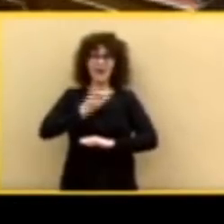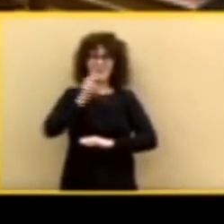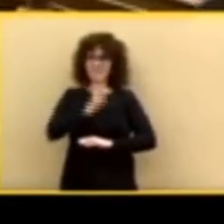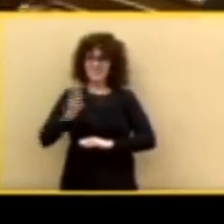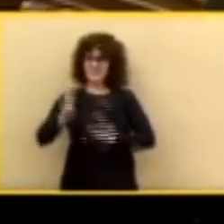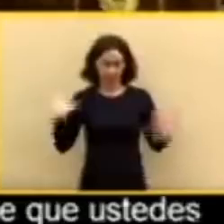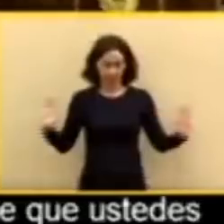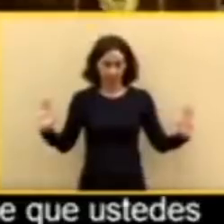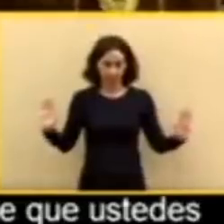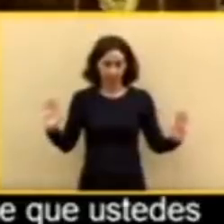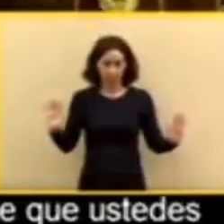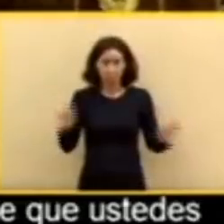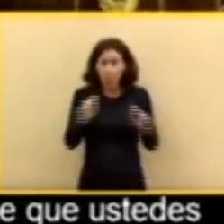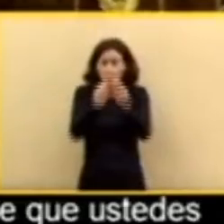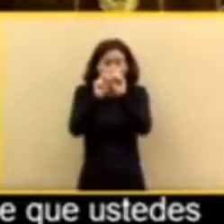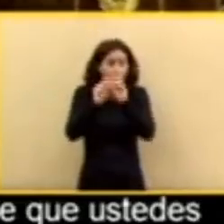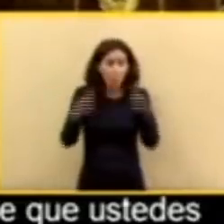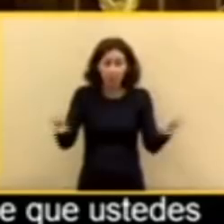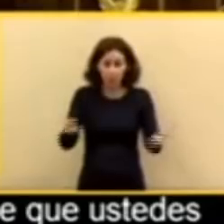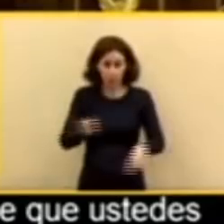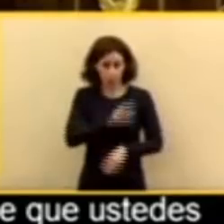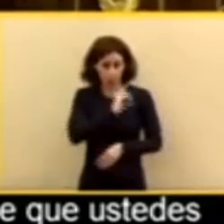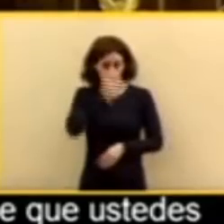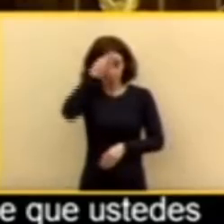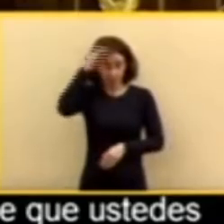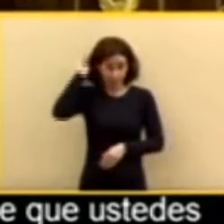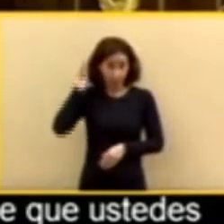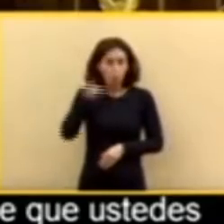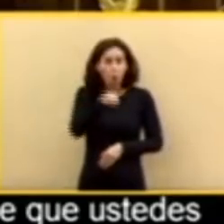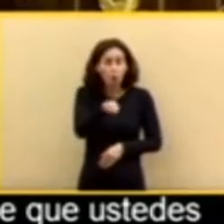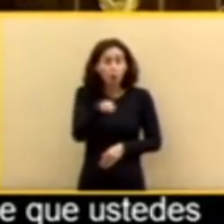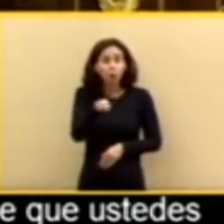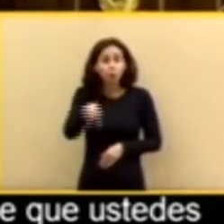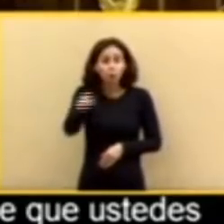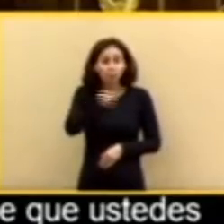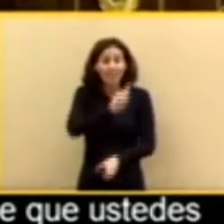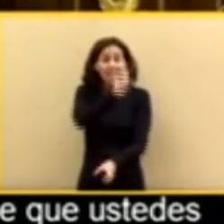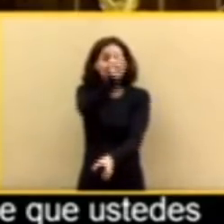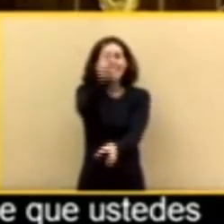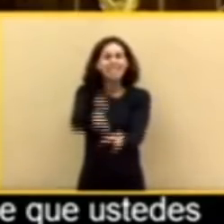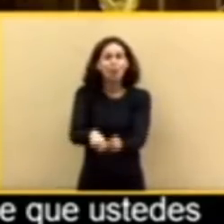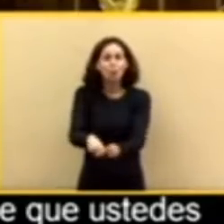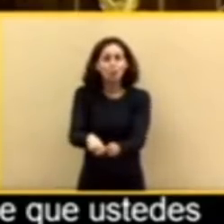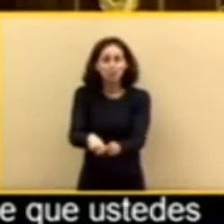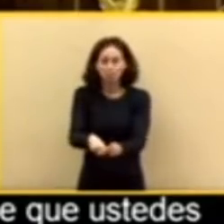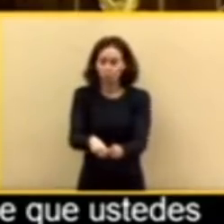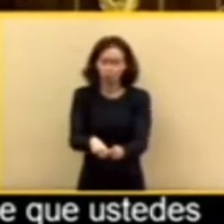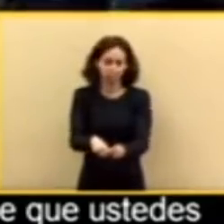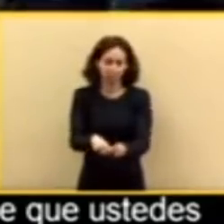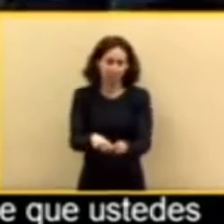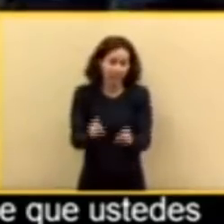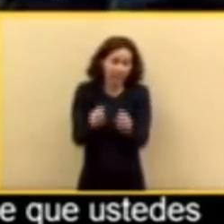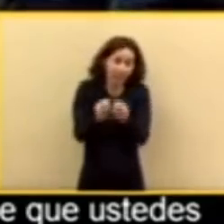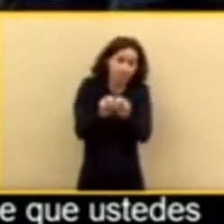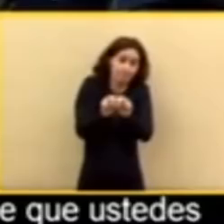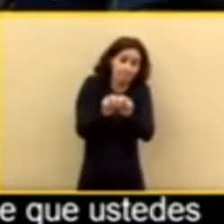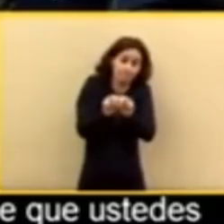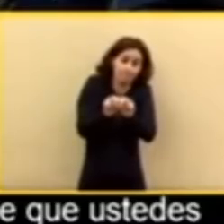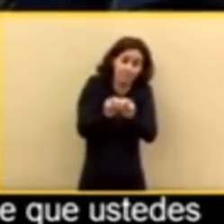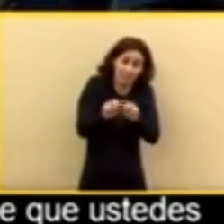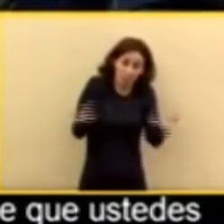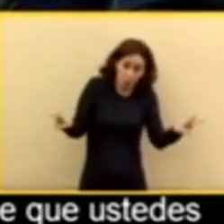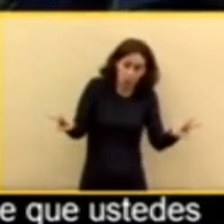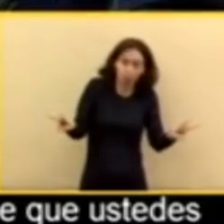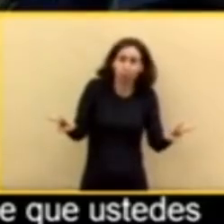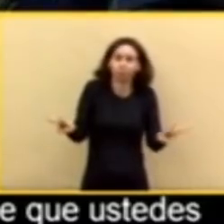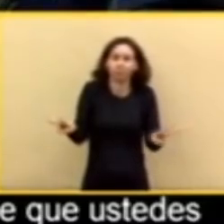Hay una explicación oculta. Y ha de ser poderosa. Porque claro, para que el líder sacrifique votos, tiene que ser